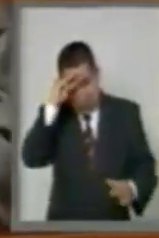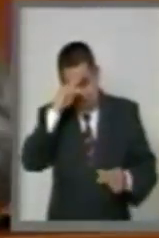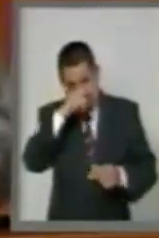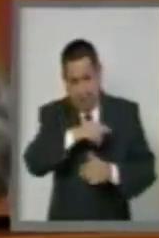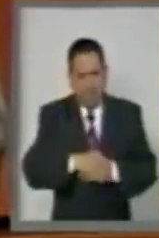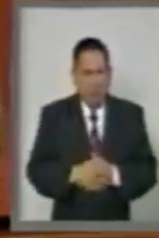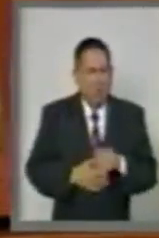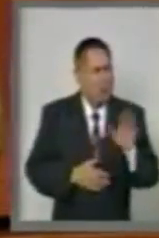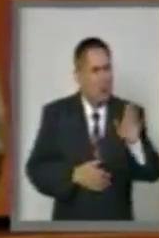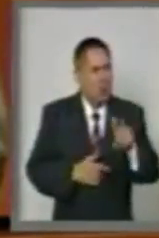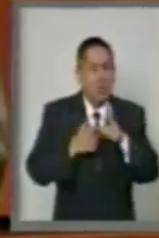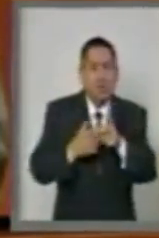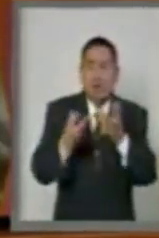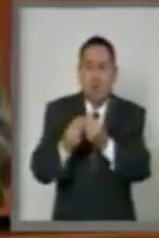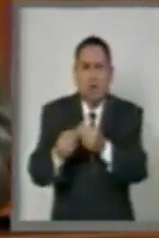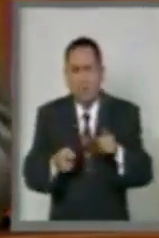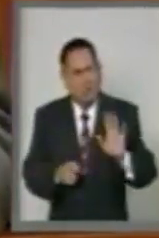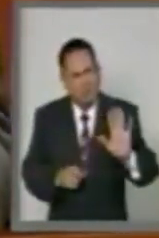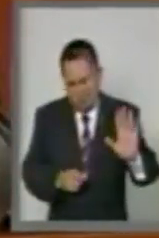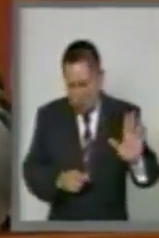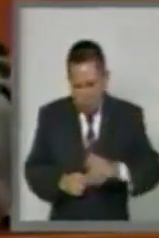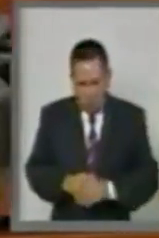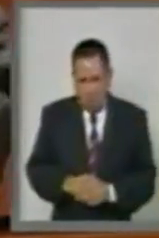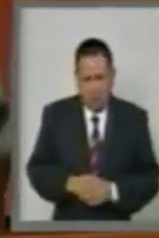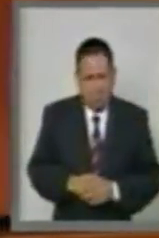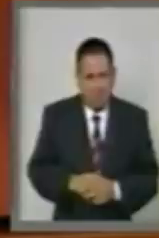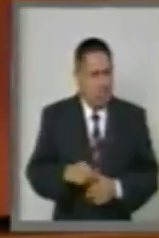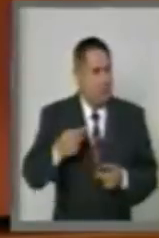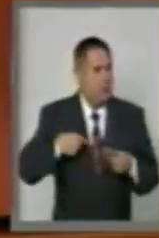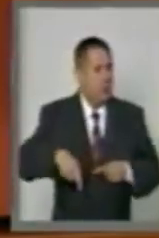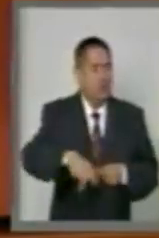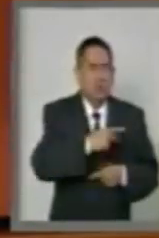No siga usted eso. La pobreza.